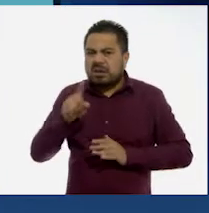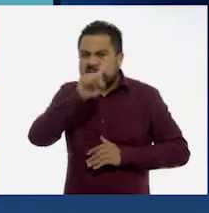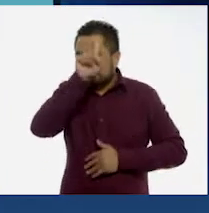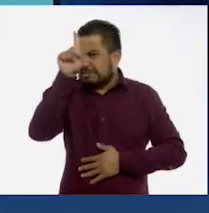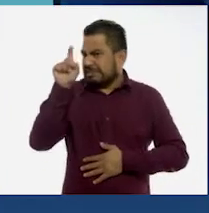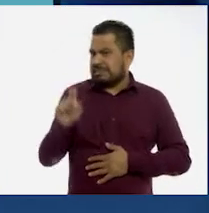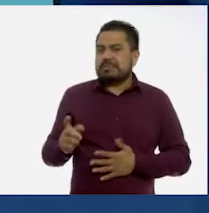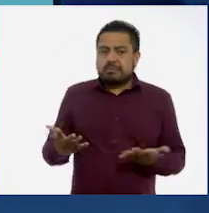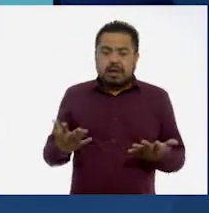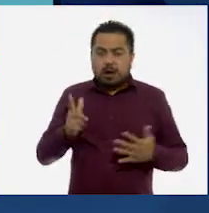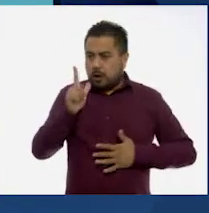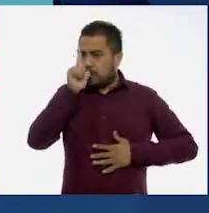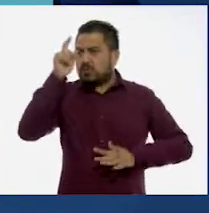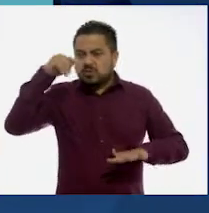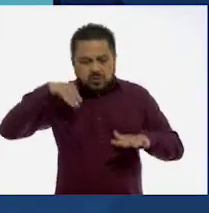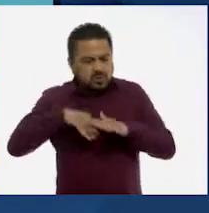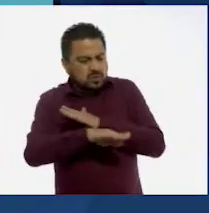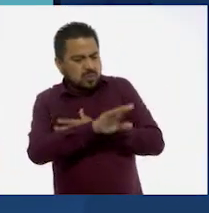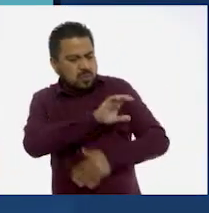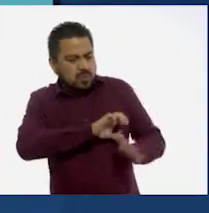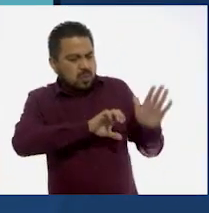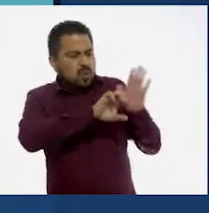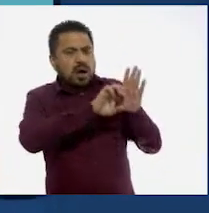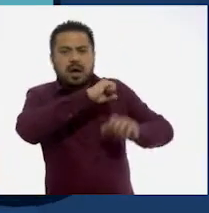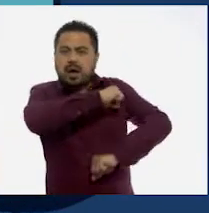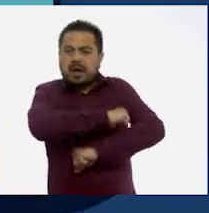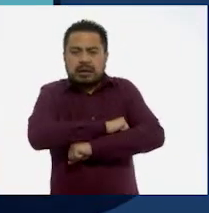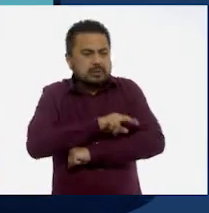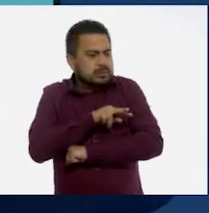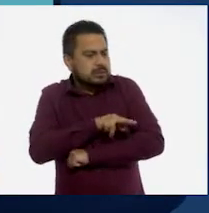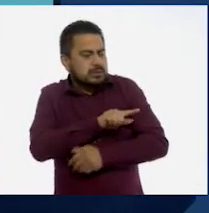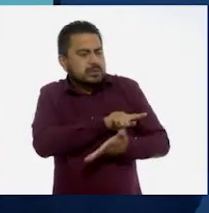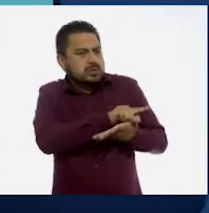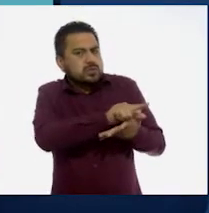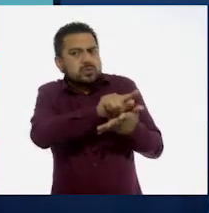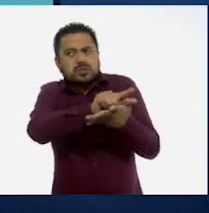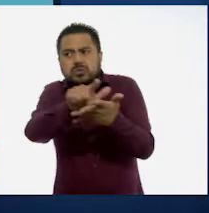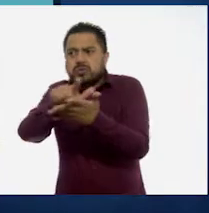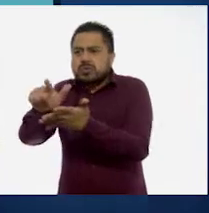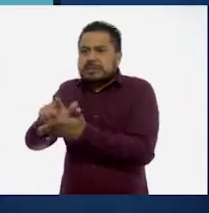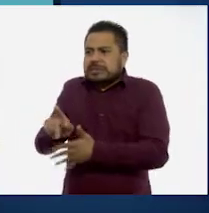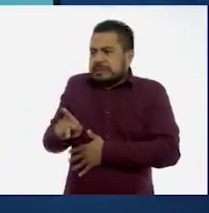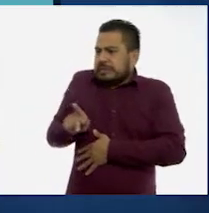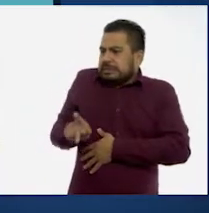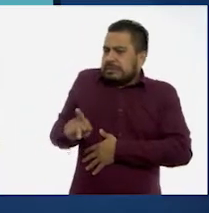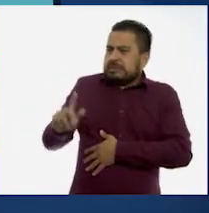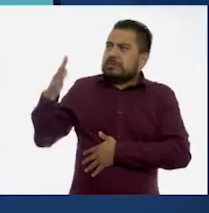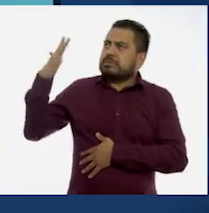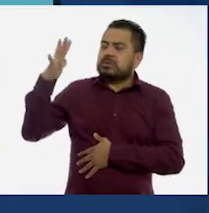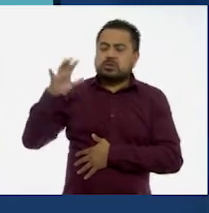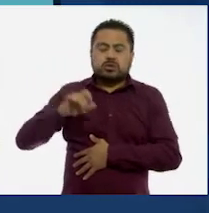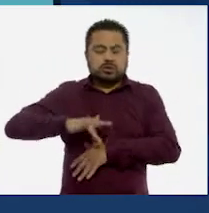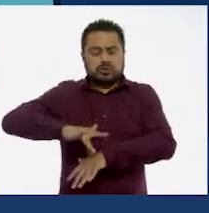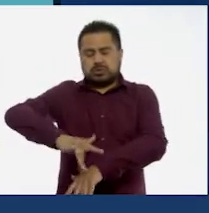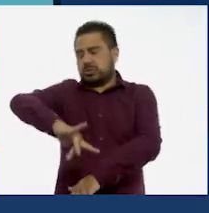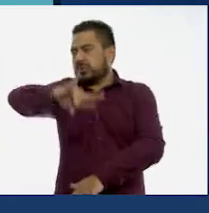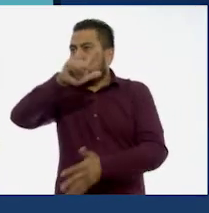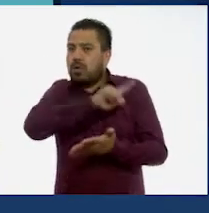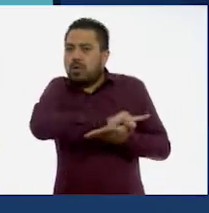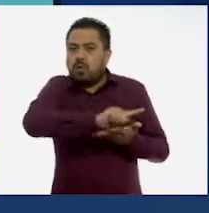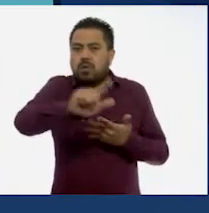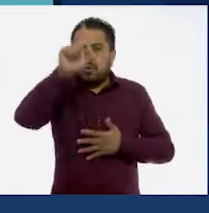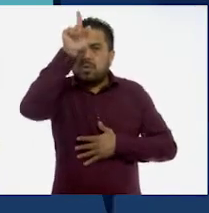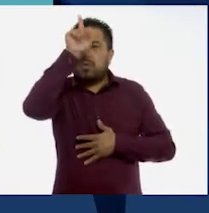intrigante. La luz que entra al cuarto por la ventana parece desinfectarlo, como si el sol y su brillo llegaran a limpiar el